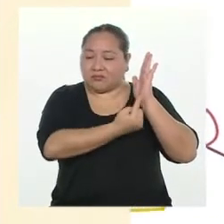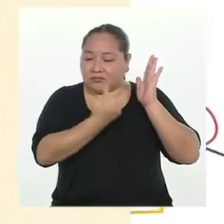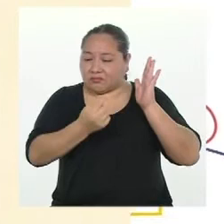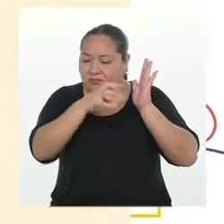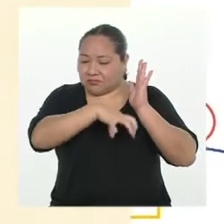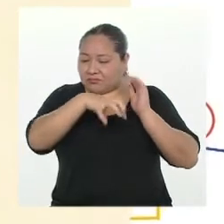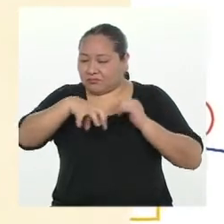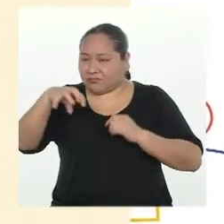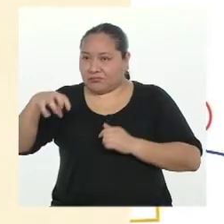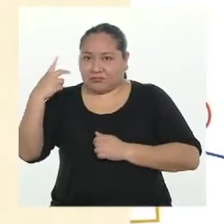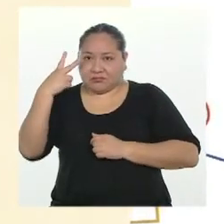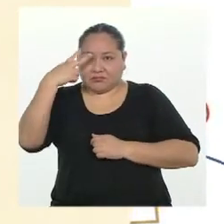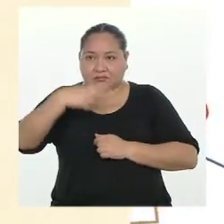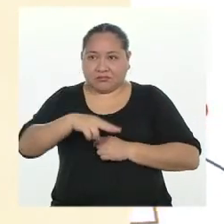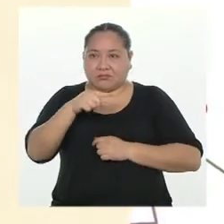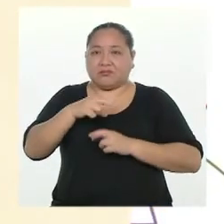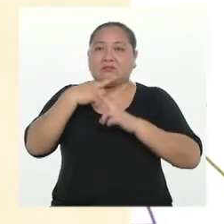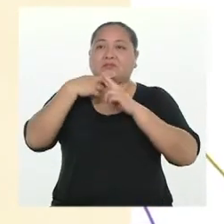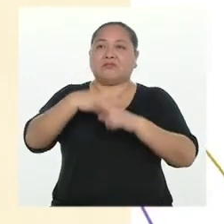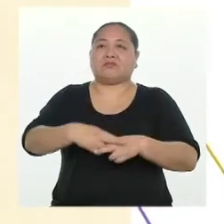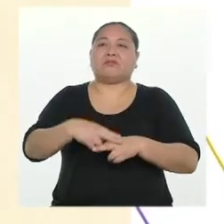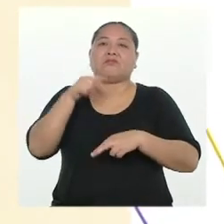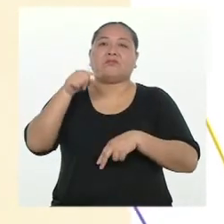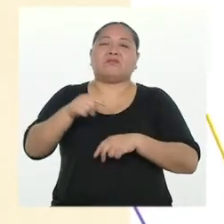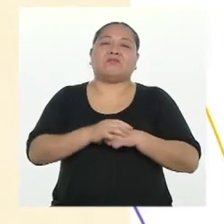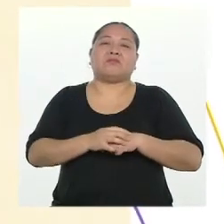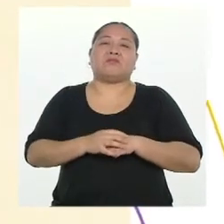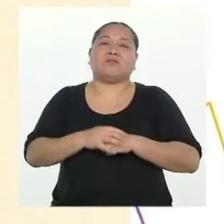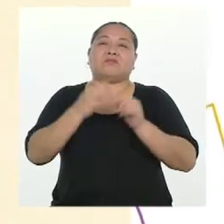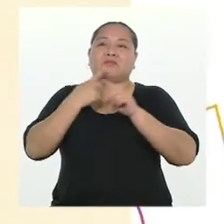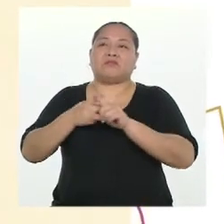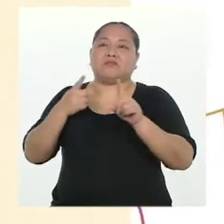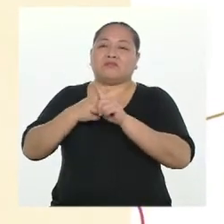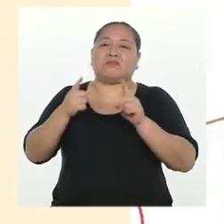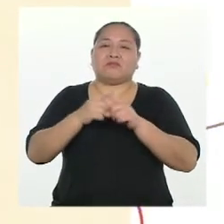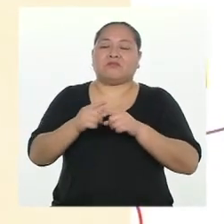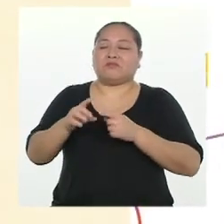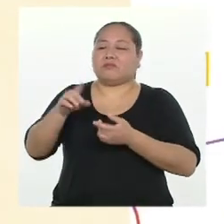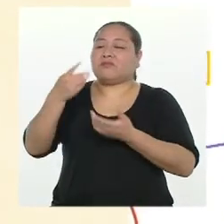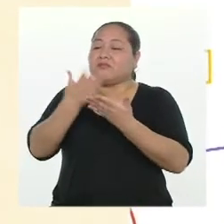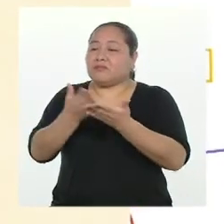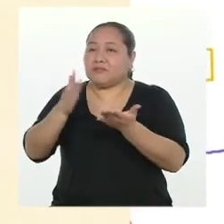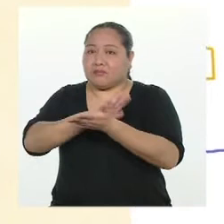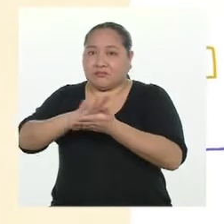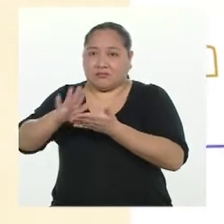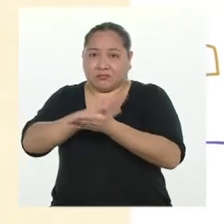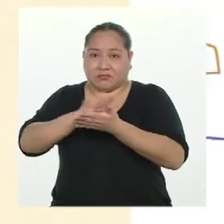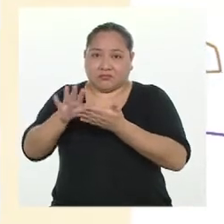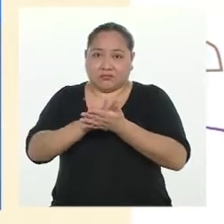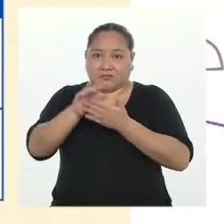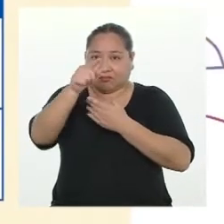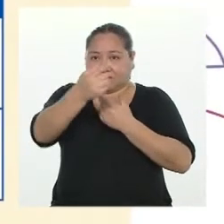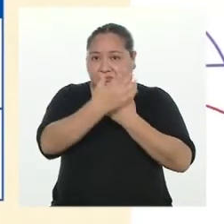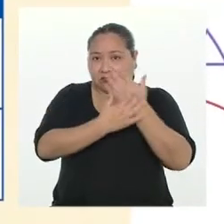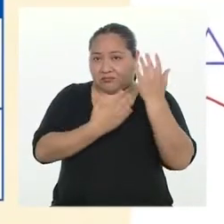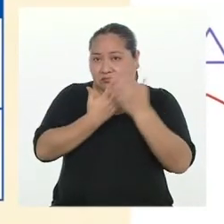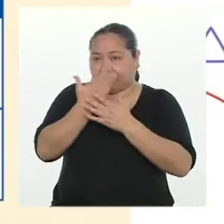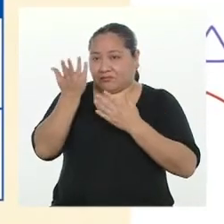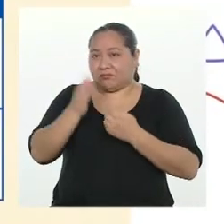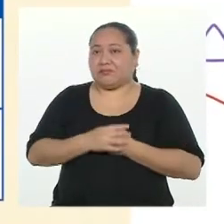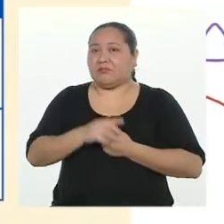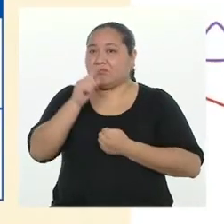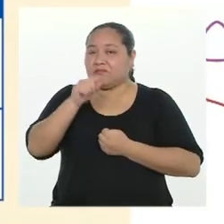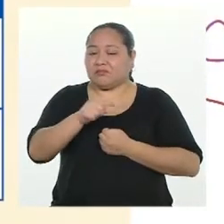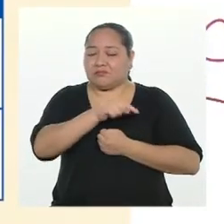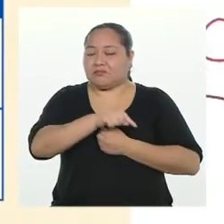que observarás son los resultados del efecto de los tipos de sustancias utilizadas para la limpieza de las manos y